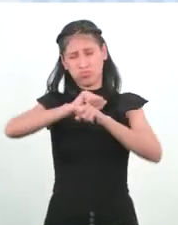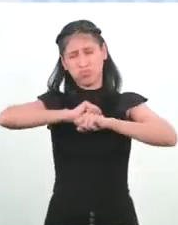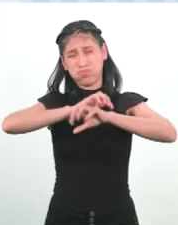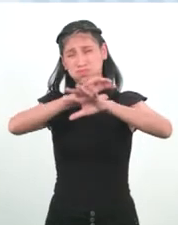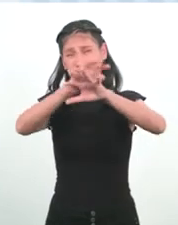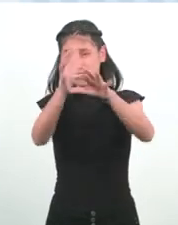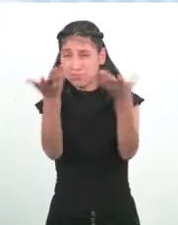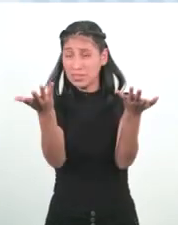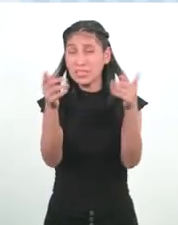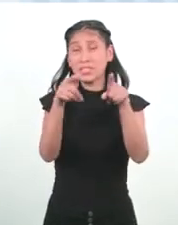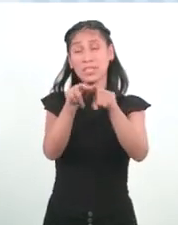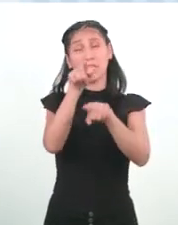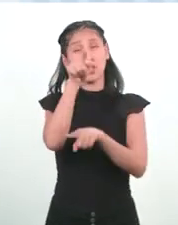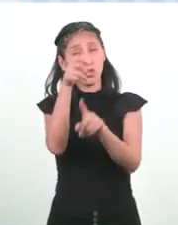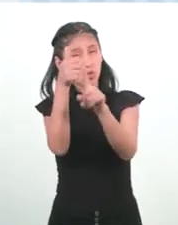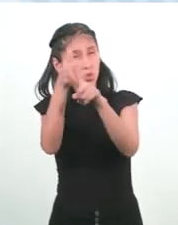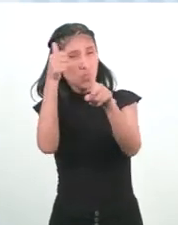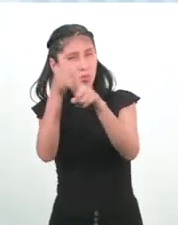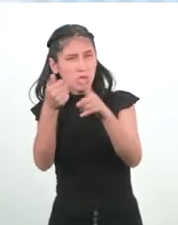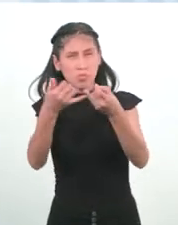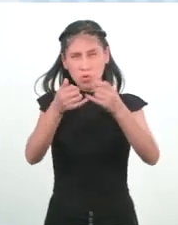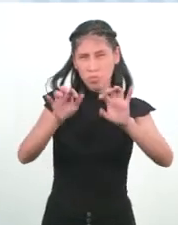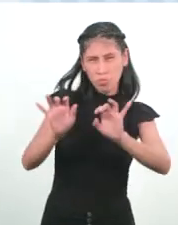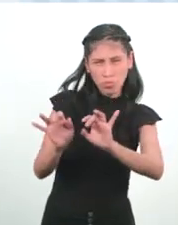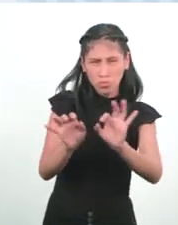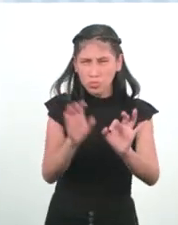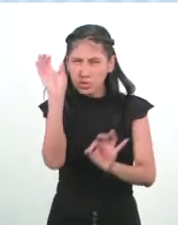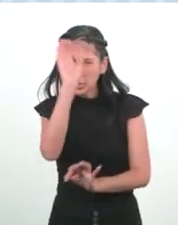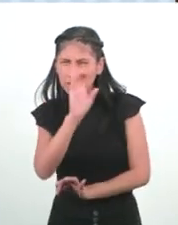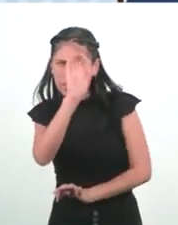que deberás hacer esta búsqueda a distancia.